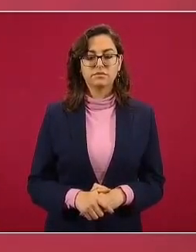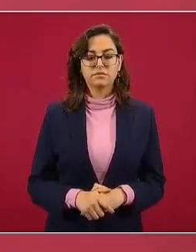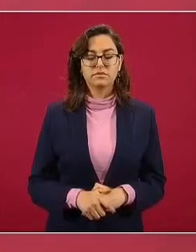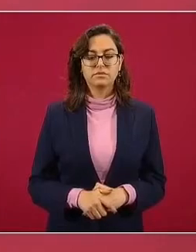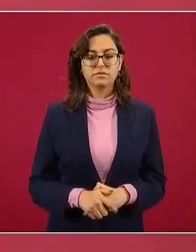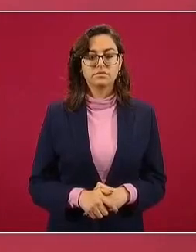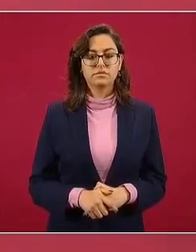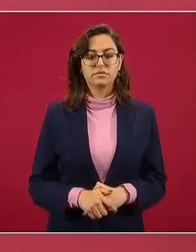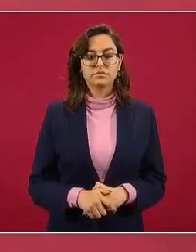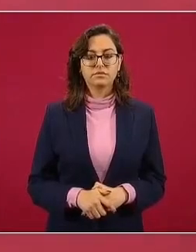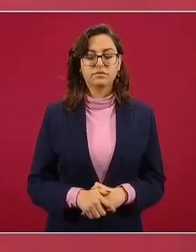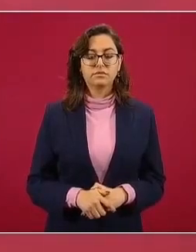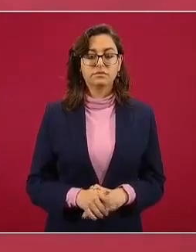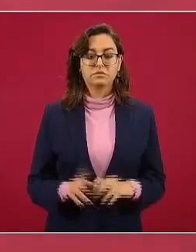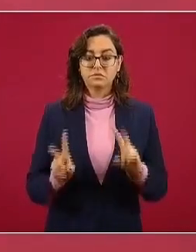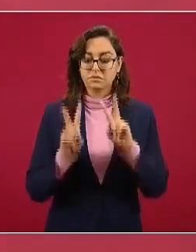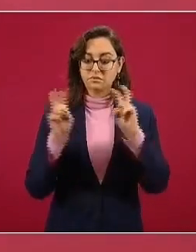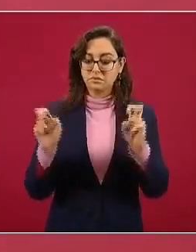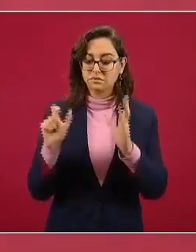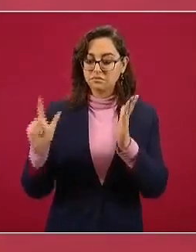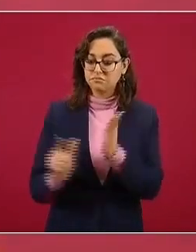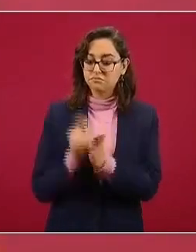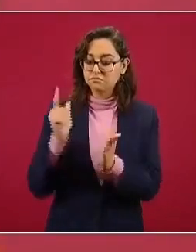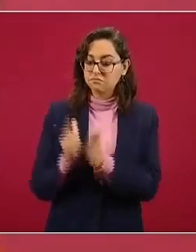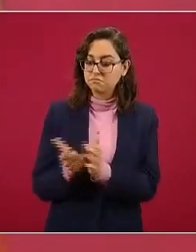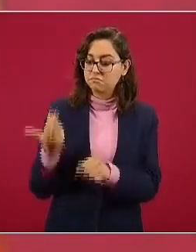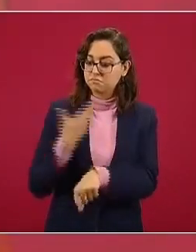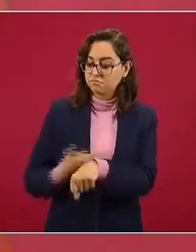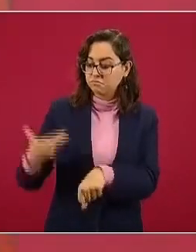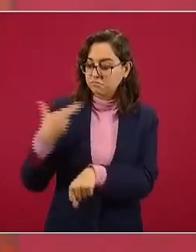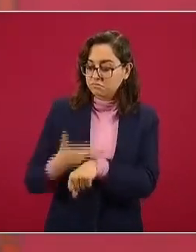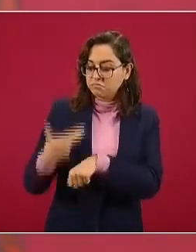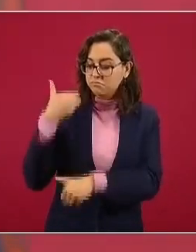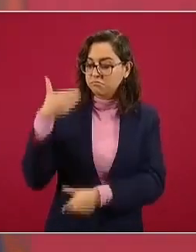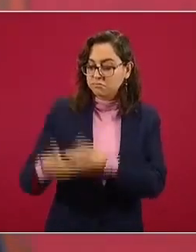procedimientos legales y las autoridades